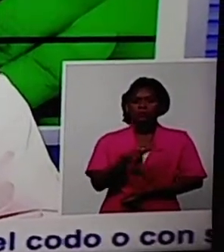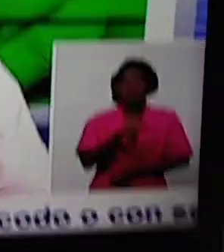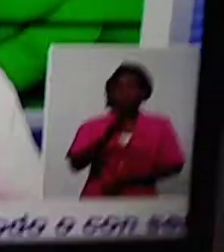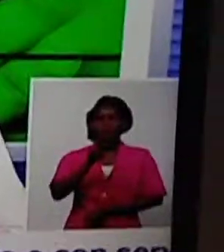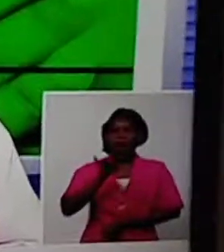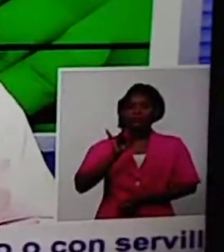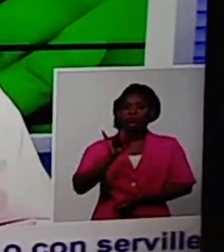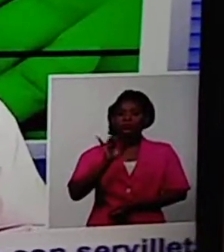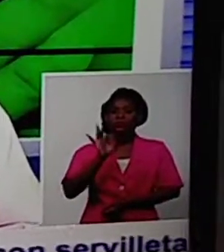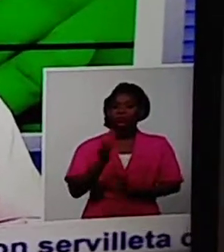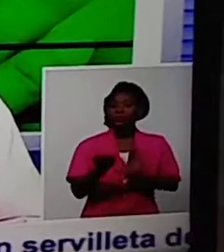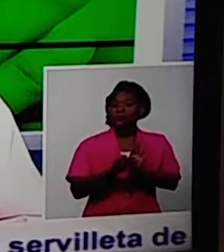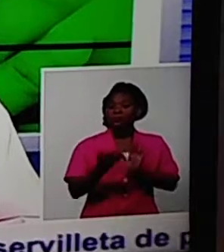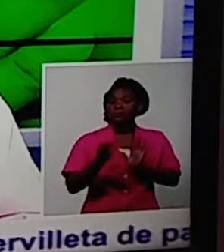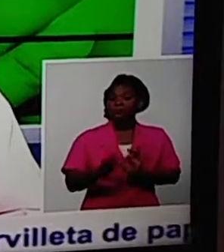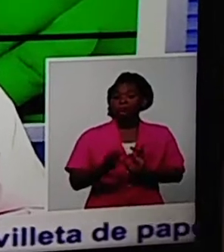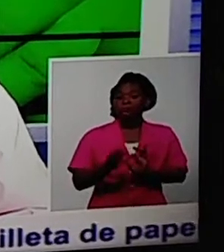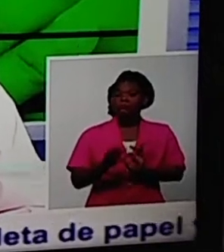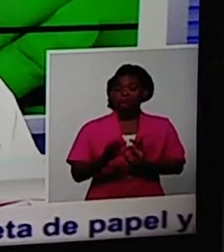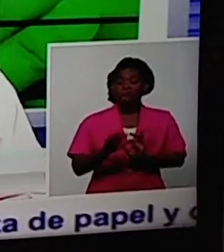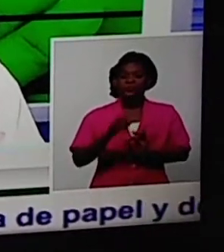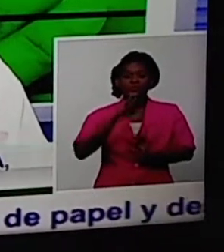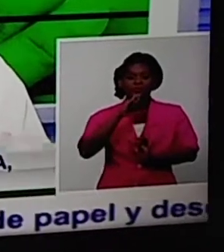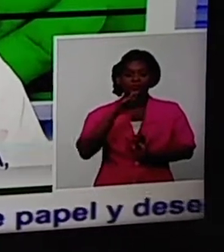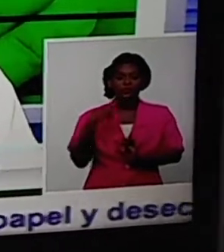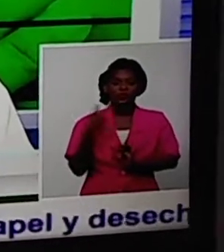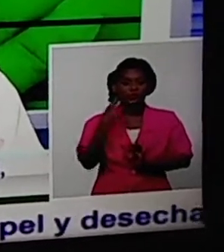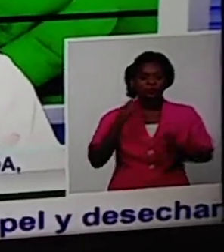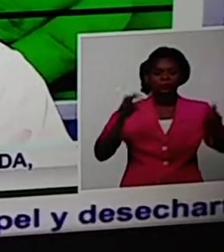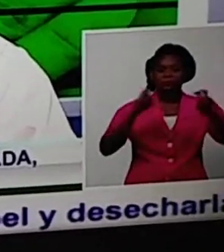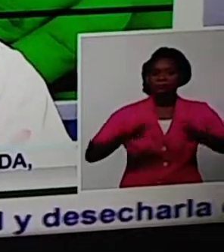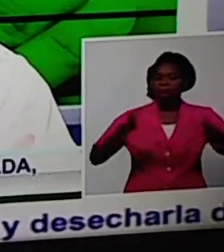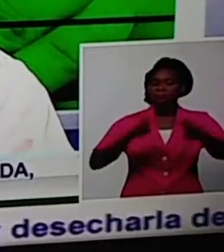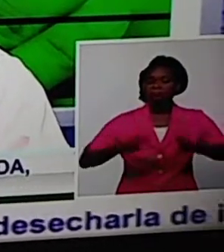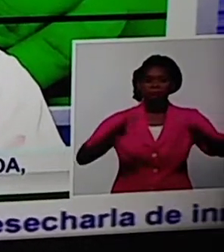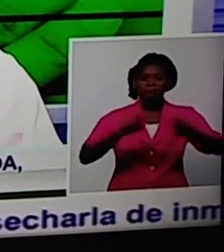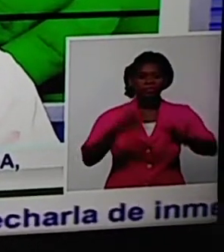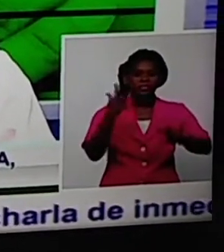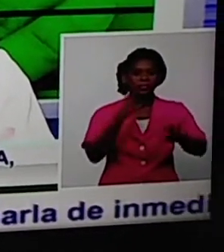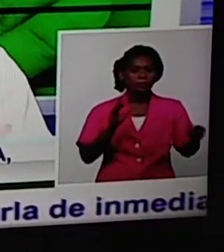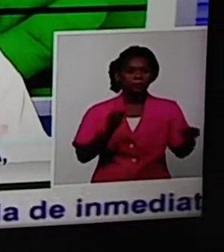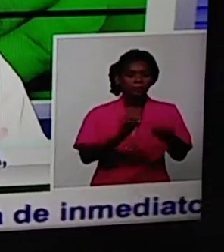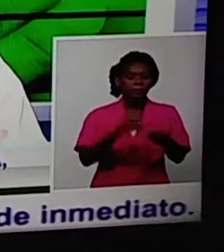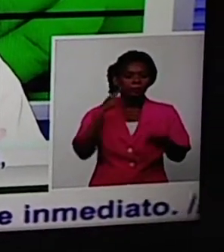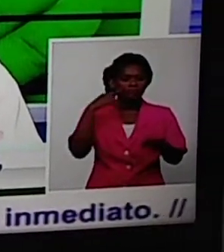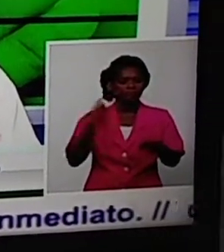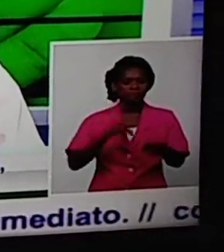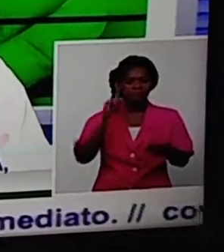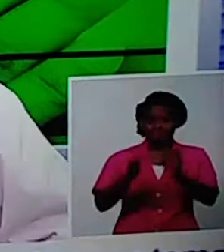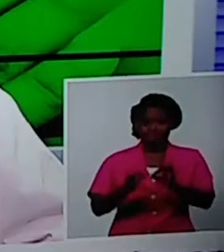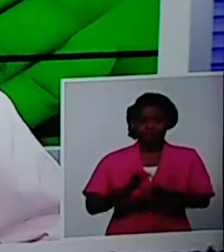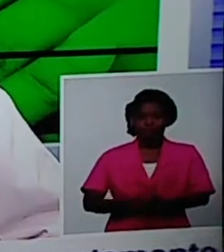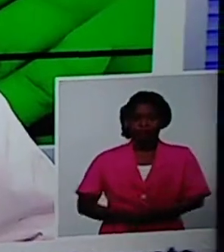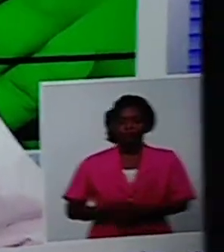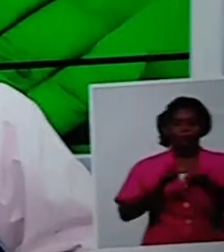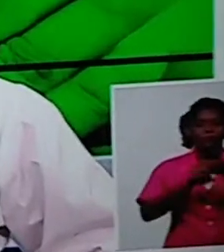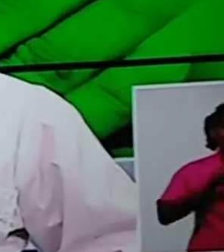son los 12 casos importados que tuvimos en el día de ayer en el acumulado de